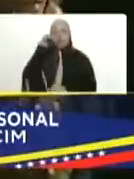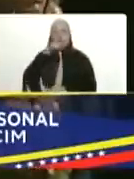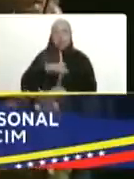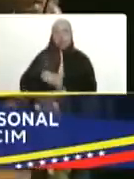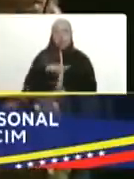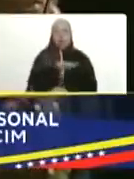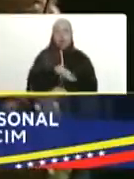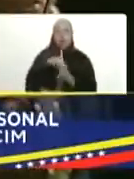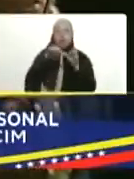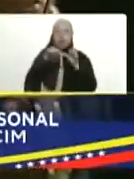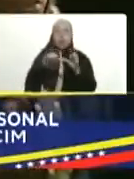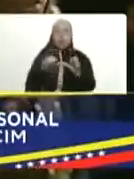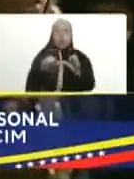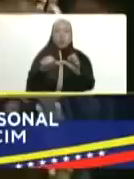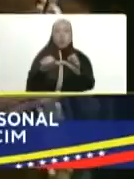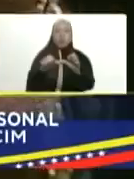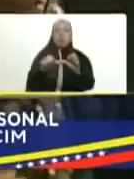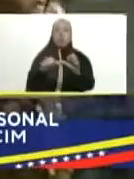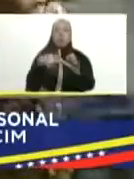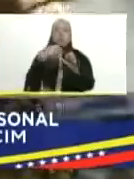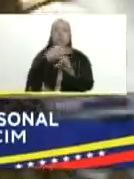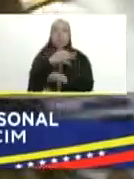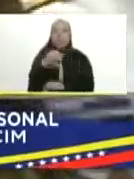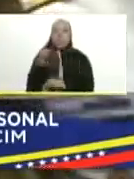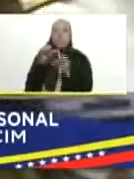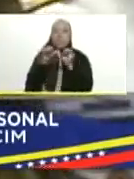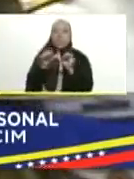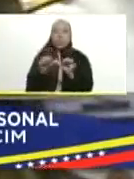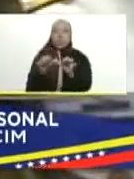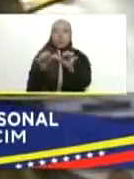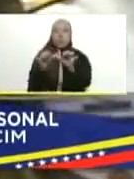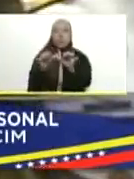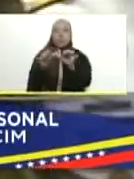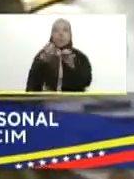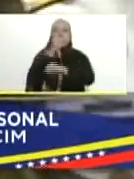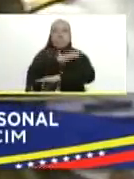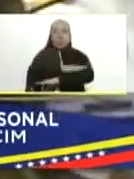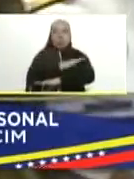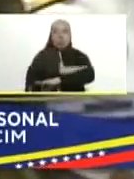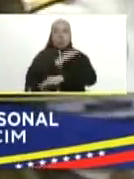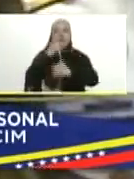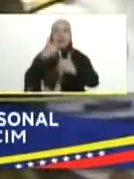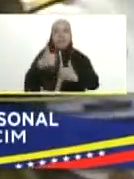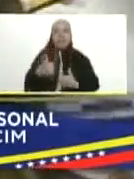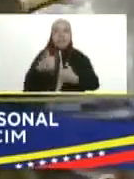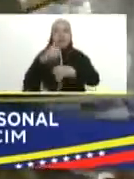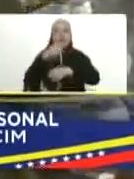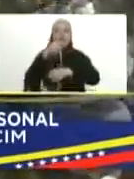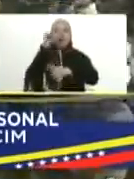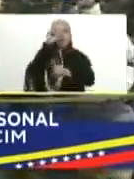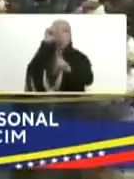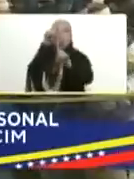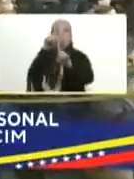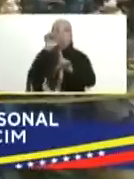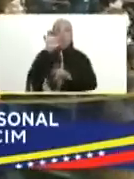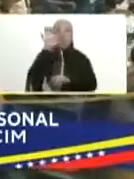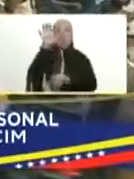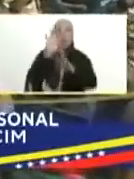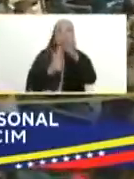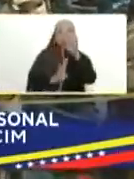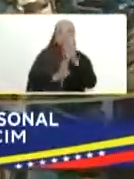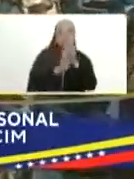que continúen por el camino correcto, por el camino del bien, por el camino de la patria, por el camino